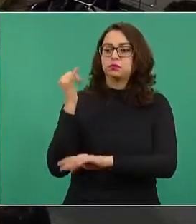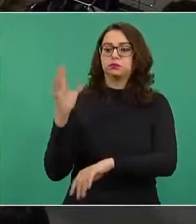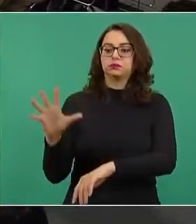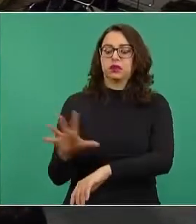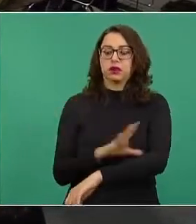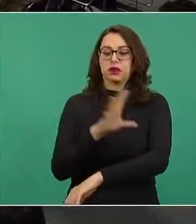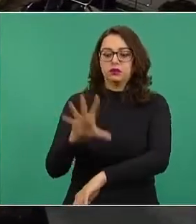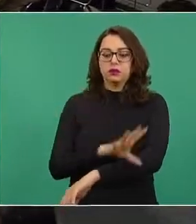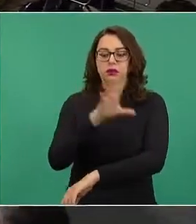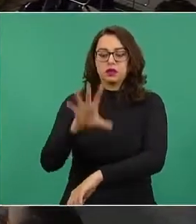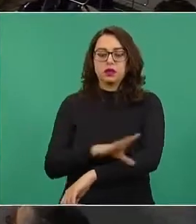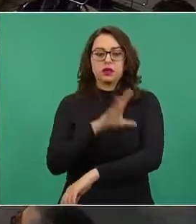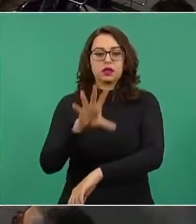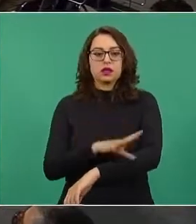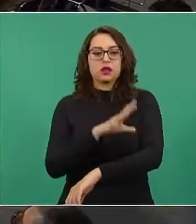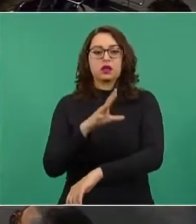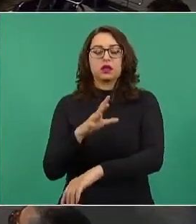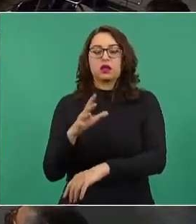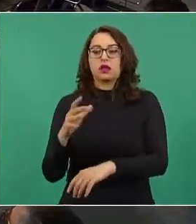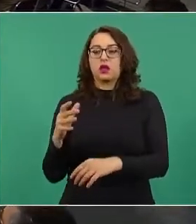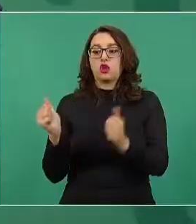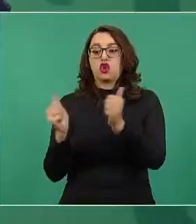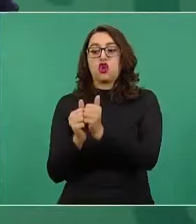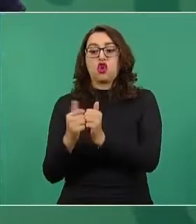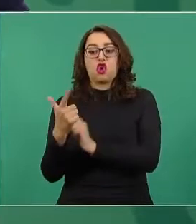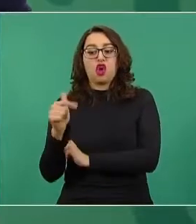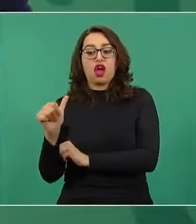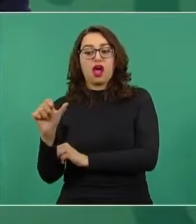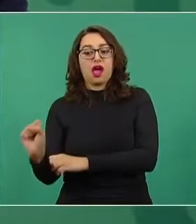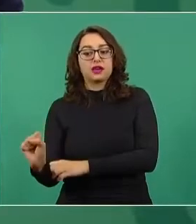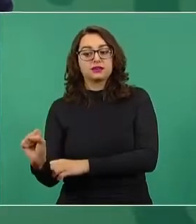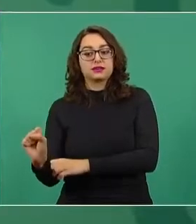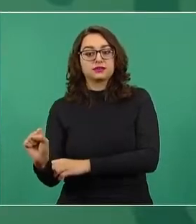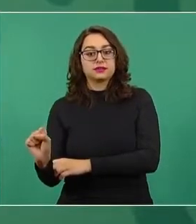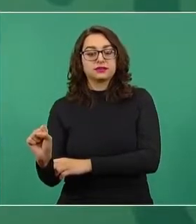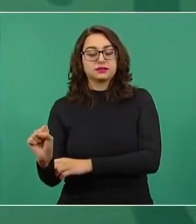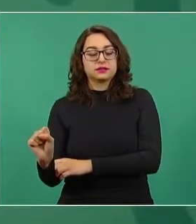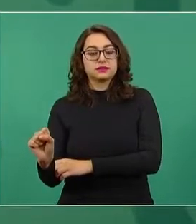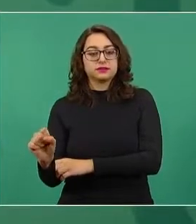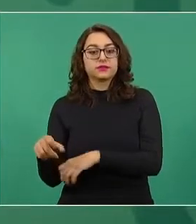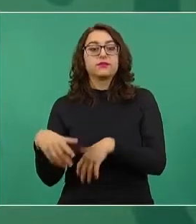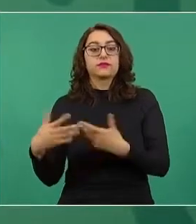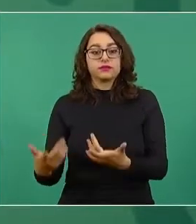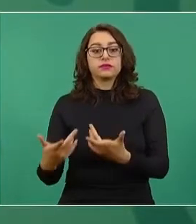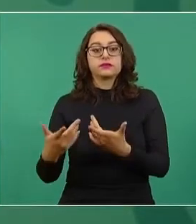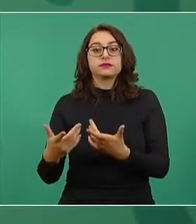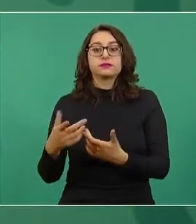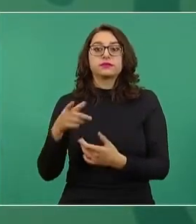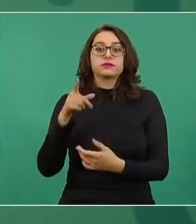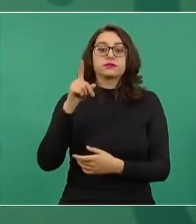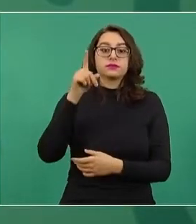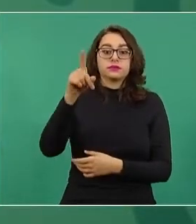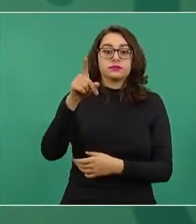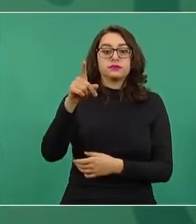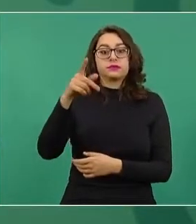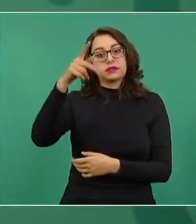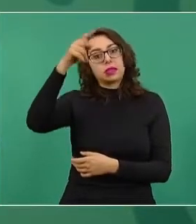en Manzanillo, al mismo tiempo que compraron gas que iban a trasladar del